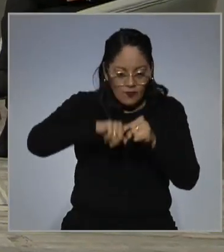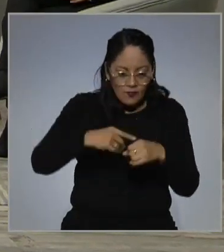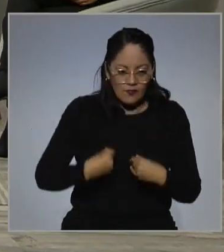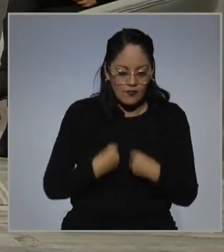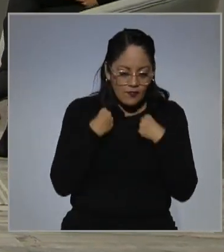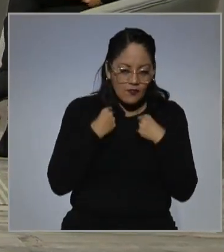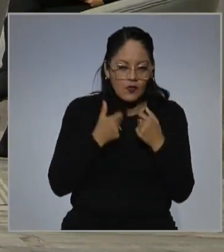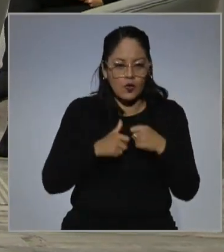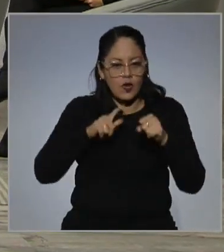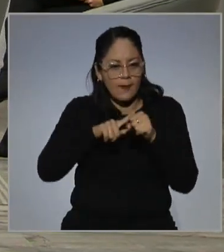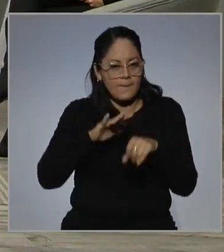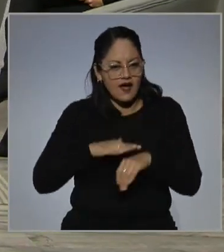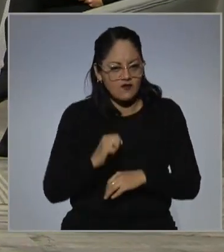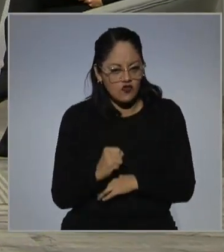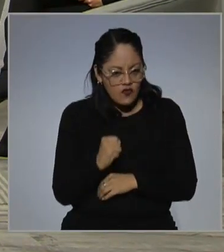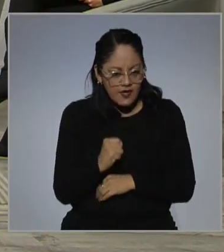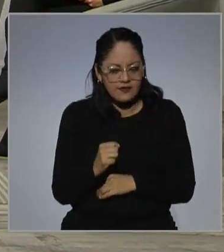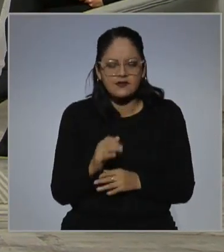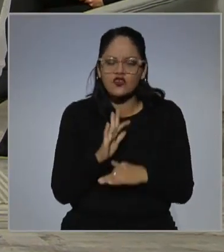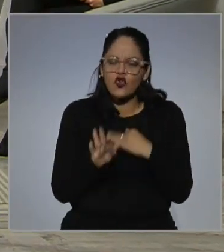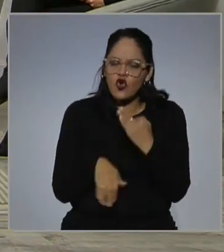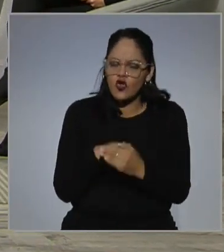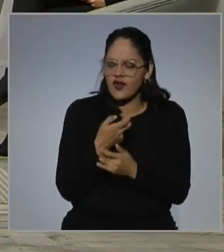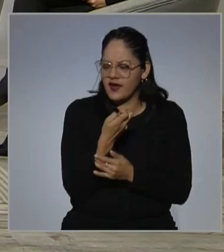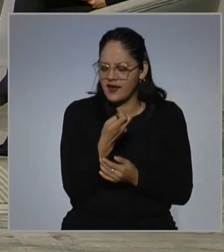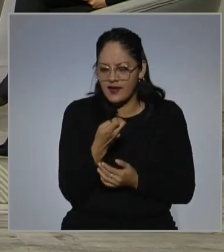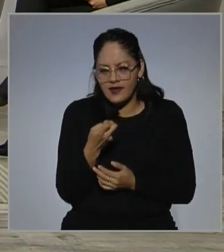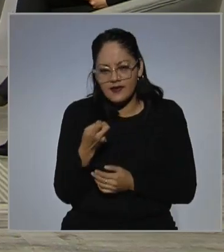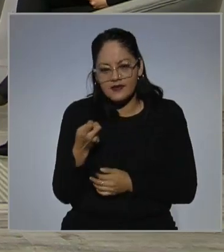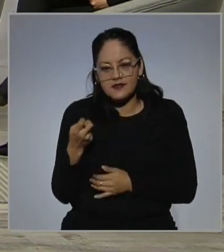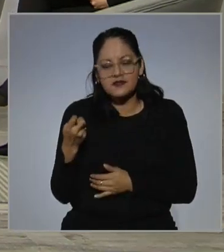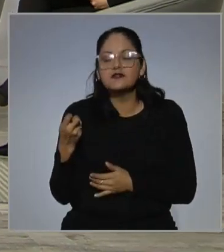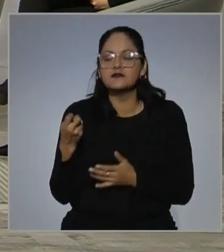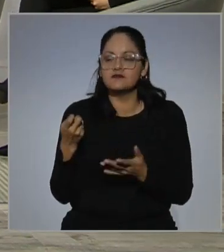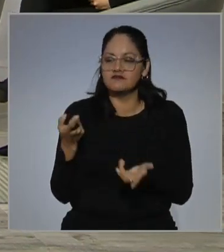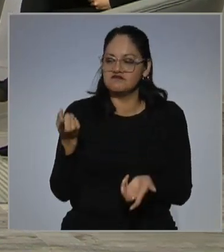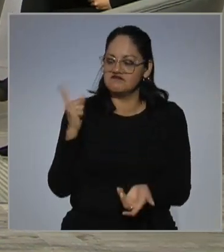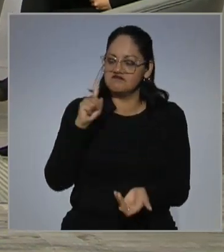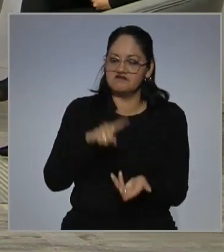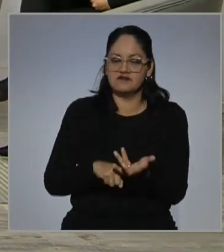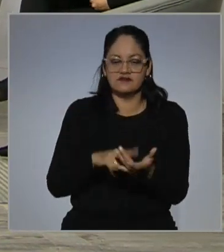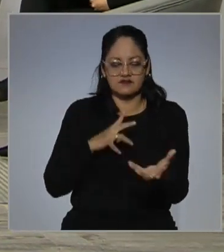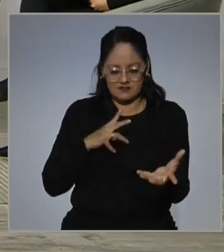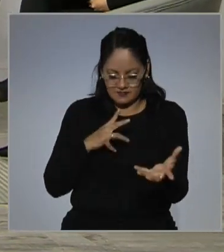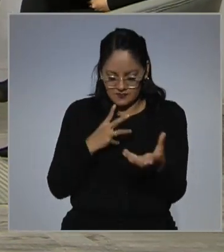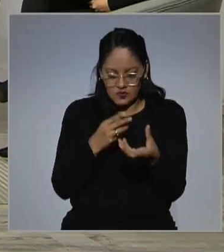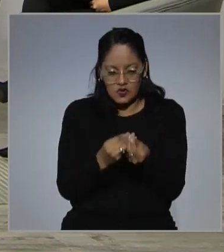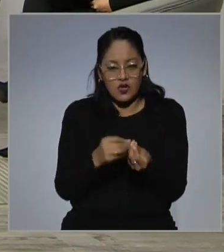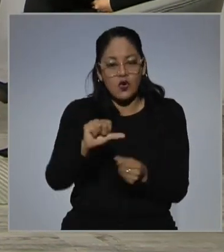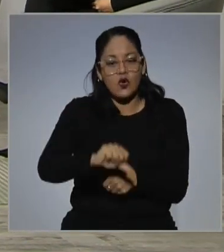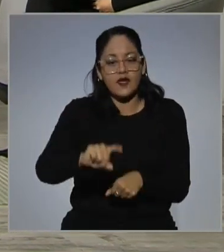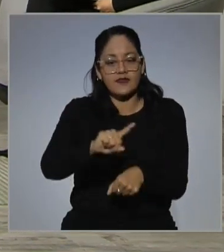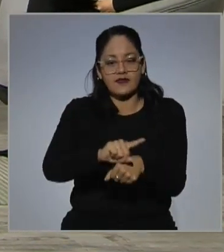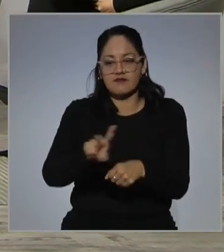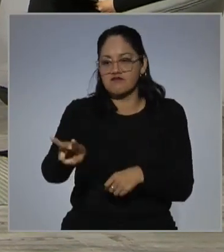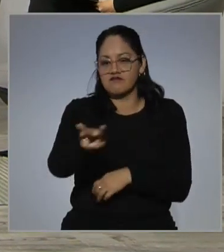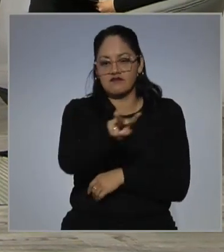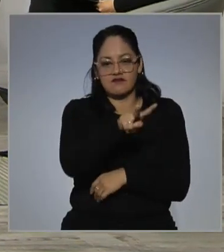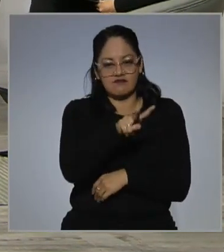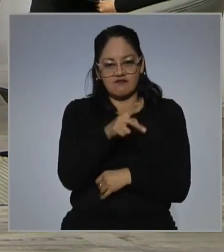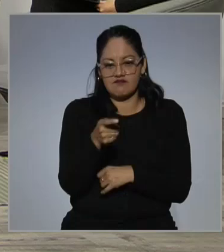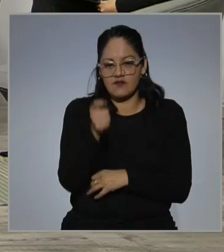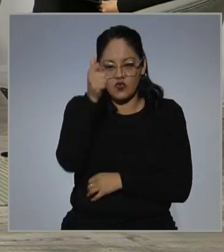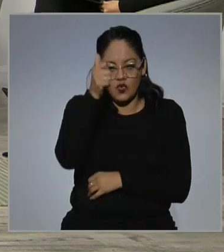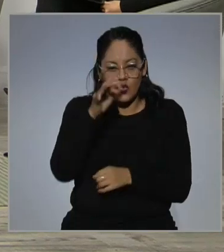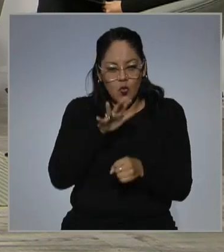y social más intensa. Todo eso va conjugando algo que creo que hoy estamos viendo los primeros frutos,